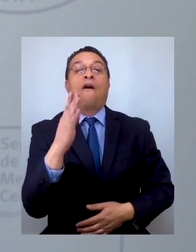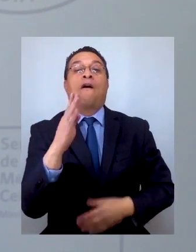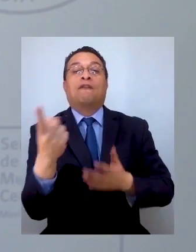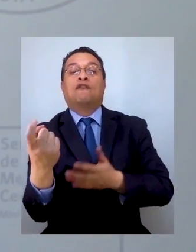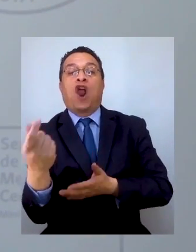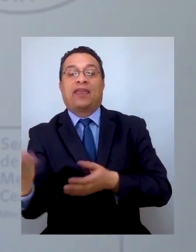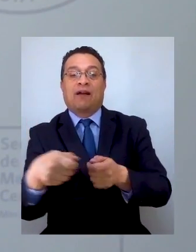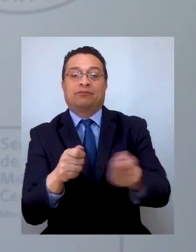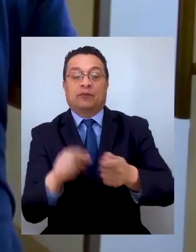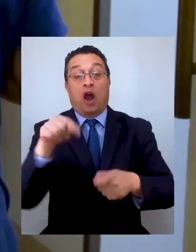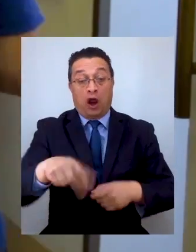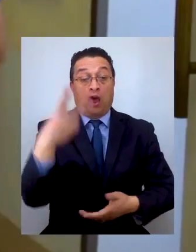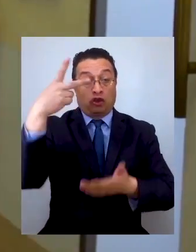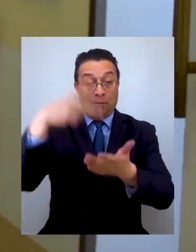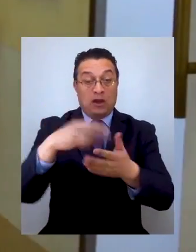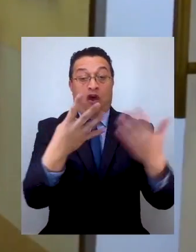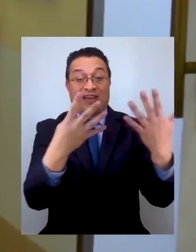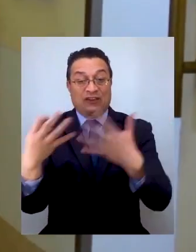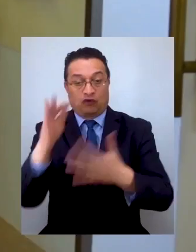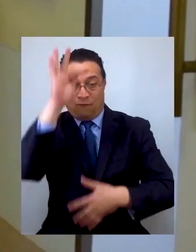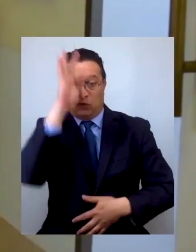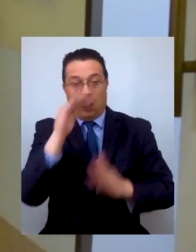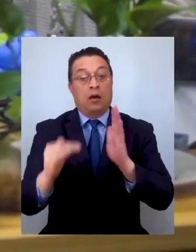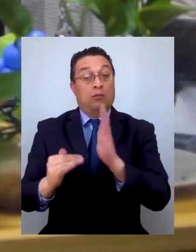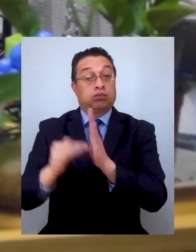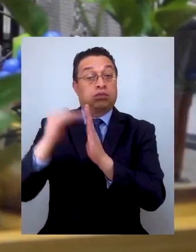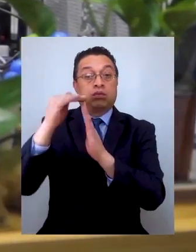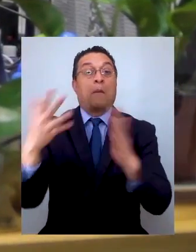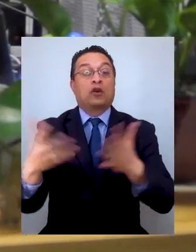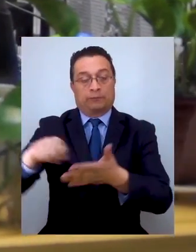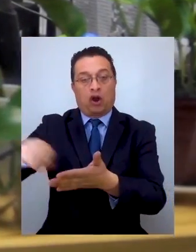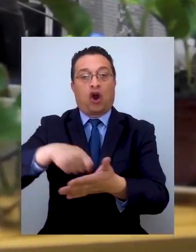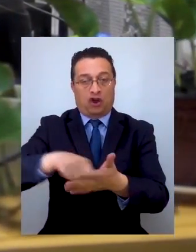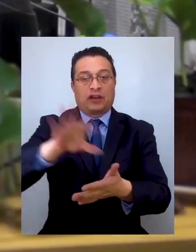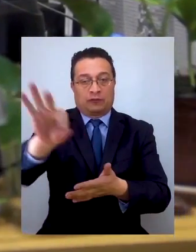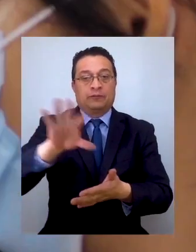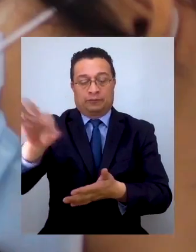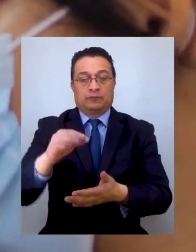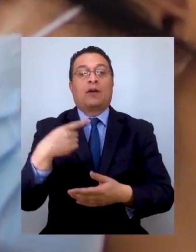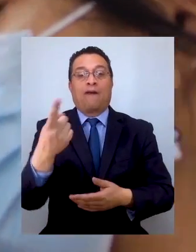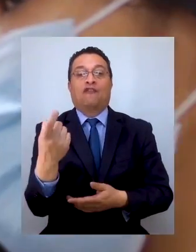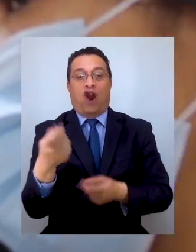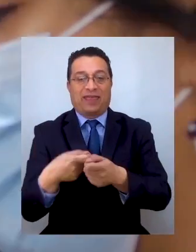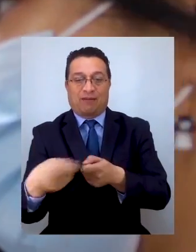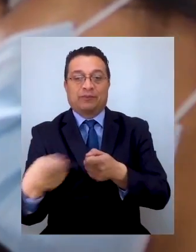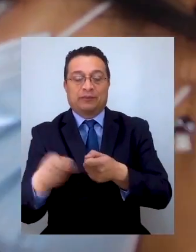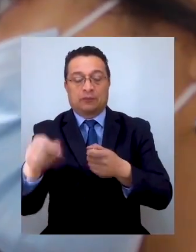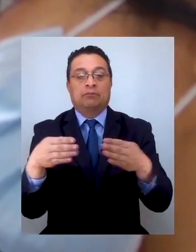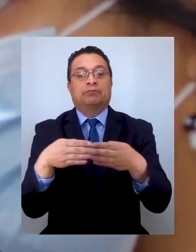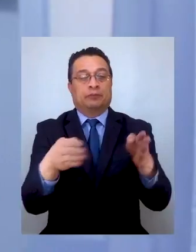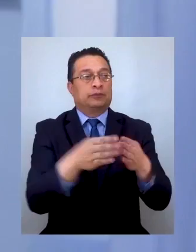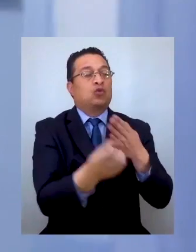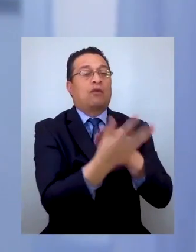honorarios. A la fecha somos 2.900 funcionarios, incremento que se explica en la contratación de personal a honorarios para cubrir